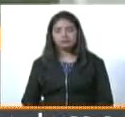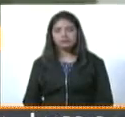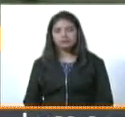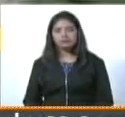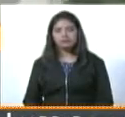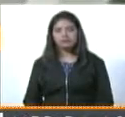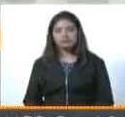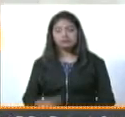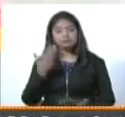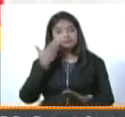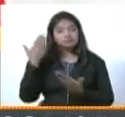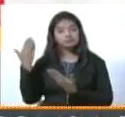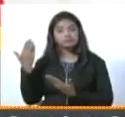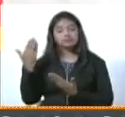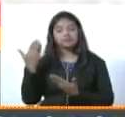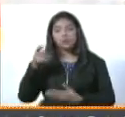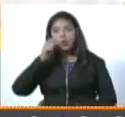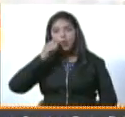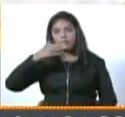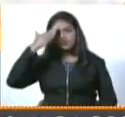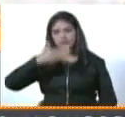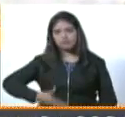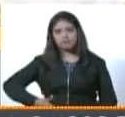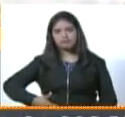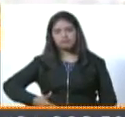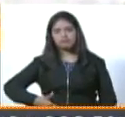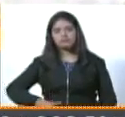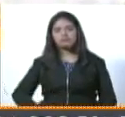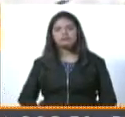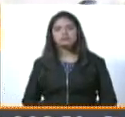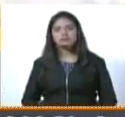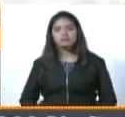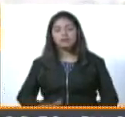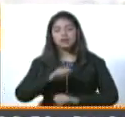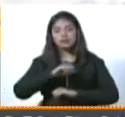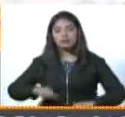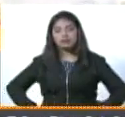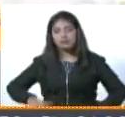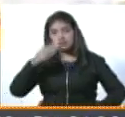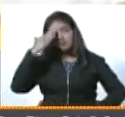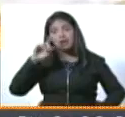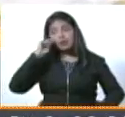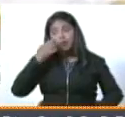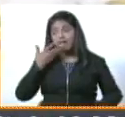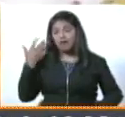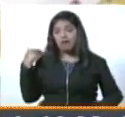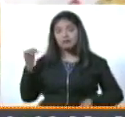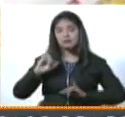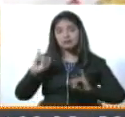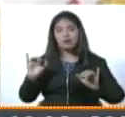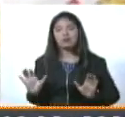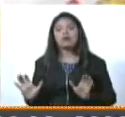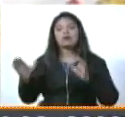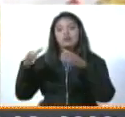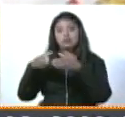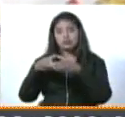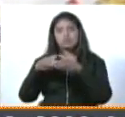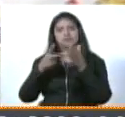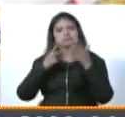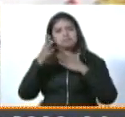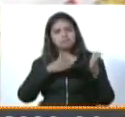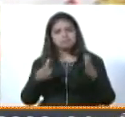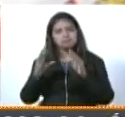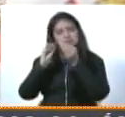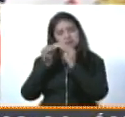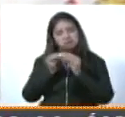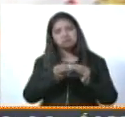Escuchaban ustedes palabras del comandante estratégico operacional. Recordemos que hace pocos minutos se realizó una reunión operativa para afinar